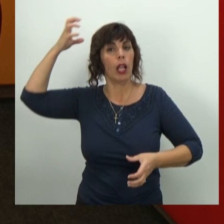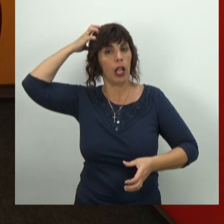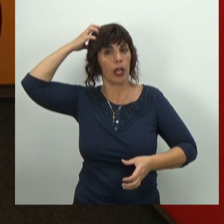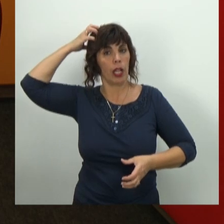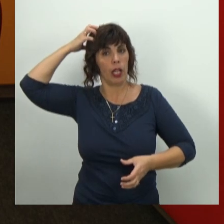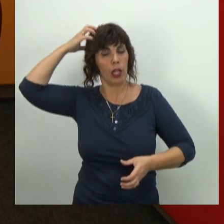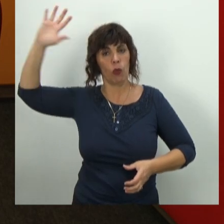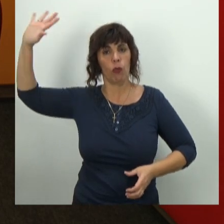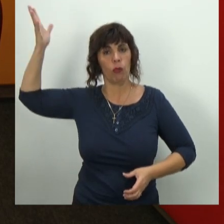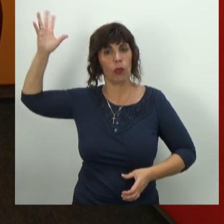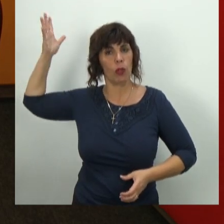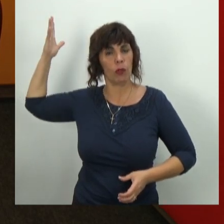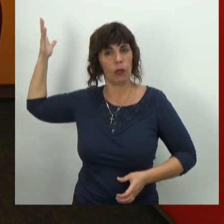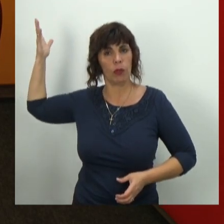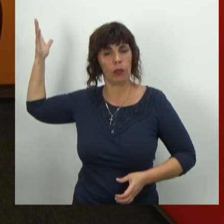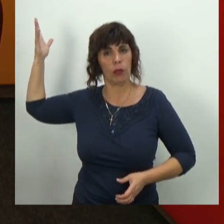el reino de los cielos